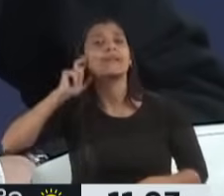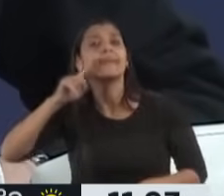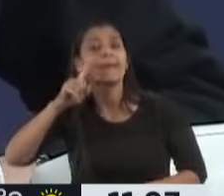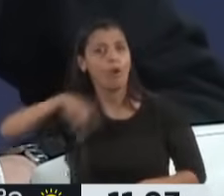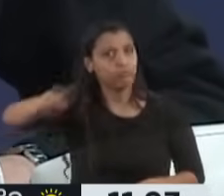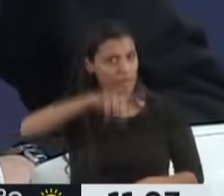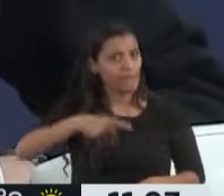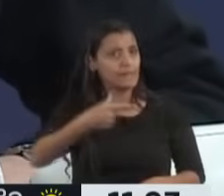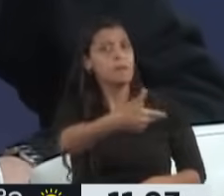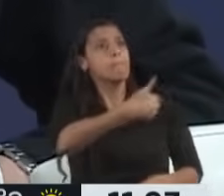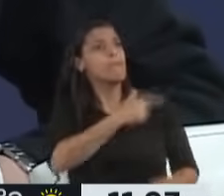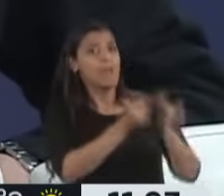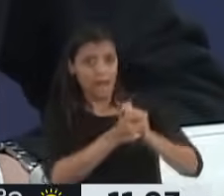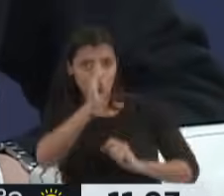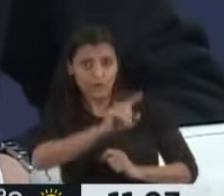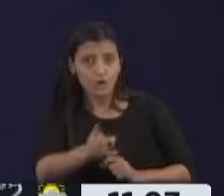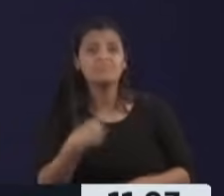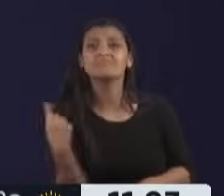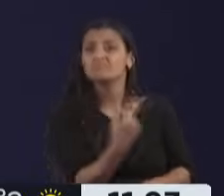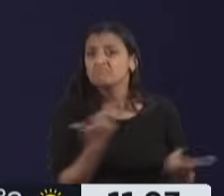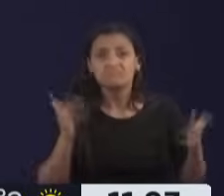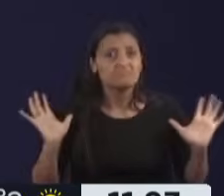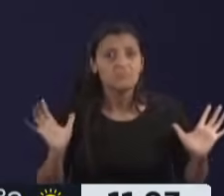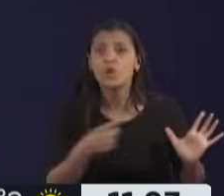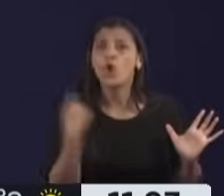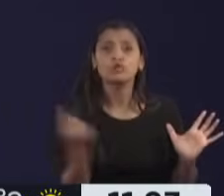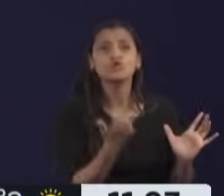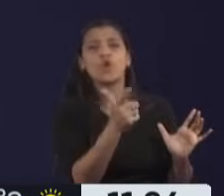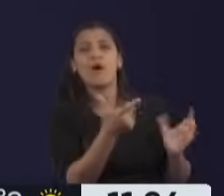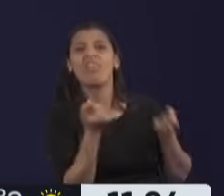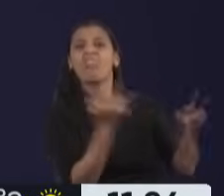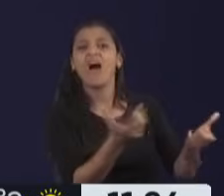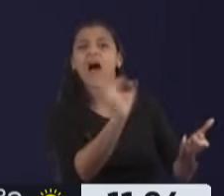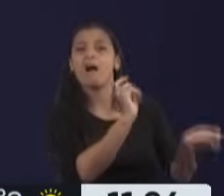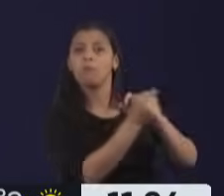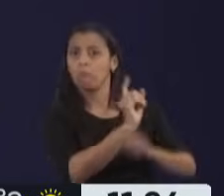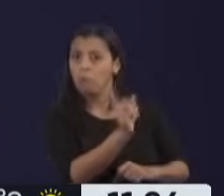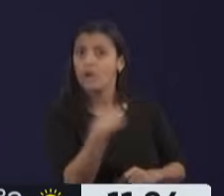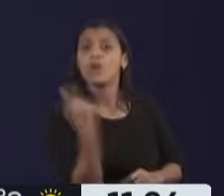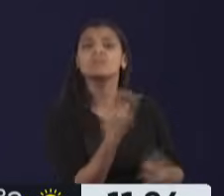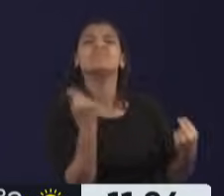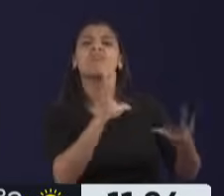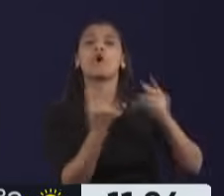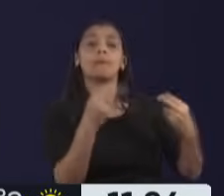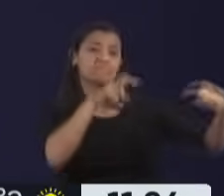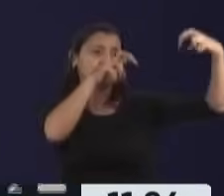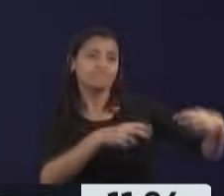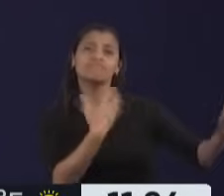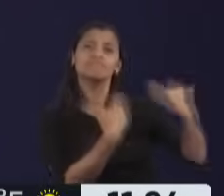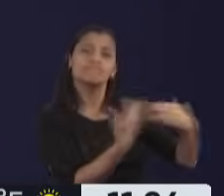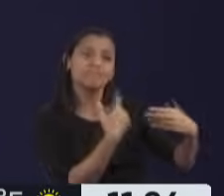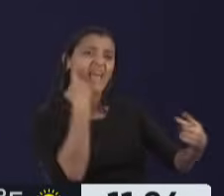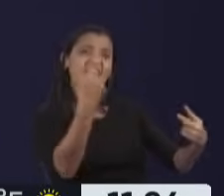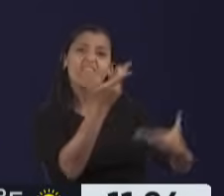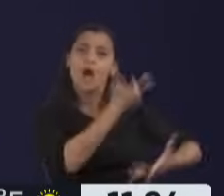concesiones, esos cambios que piden? Es que nosotros no hacemos concesiones, nosotros nos sentamos a debatir o a conversar o a intercambiar ideas, y si